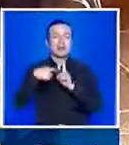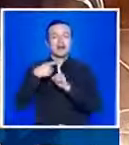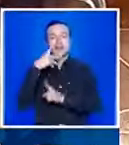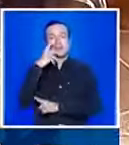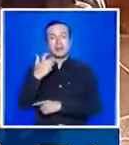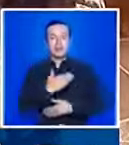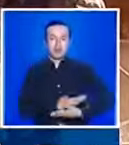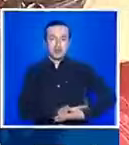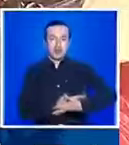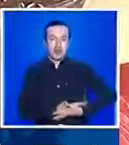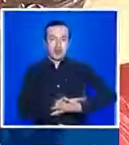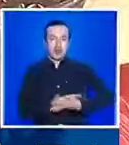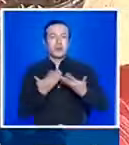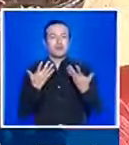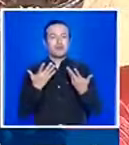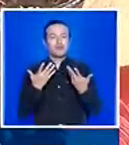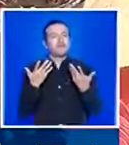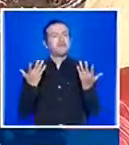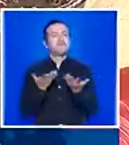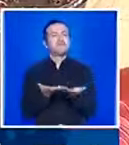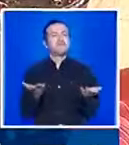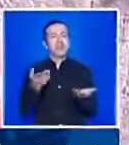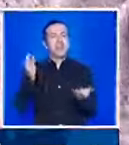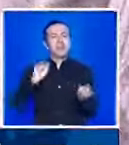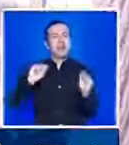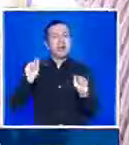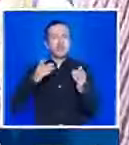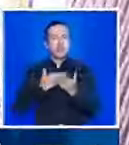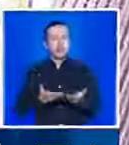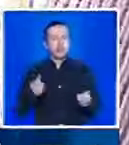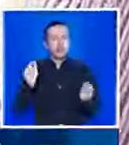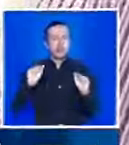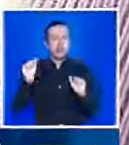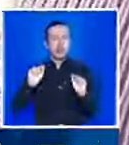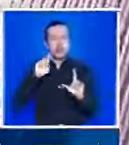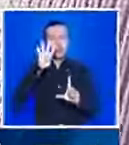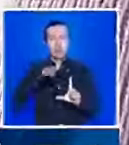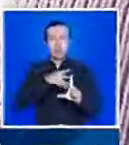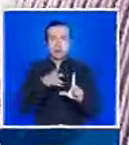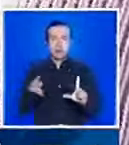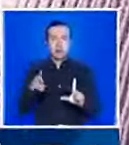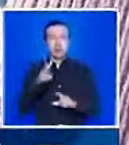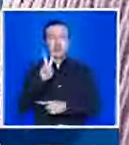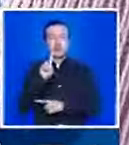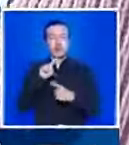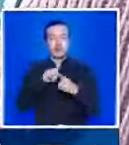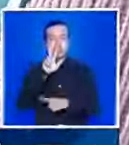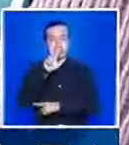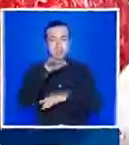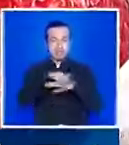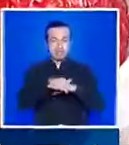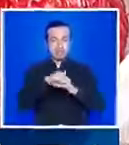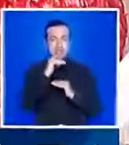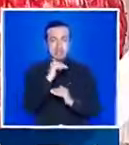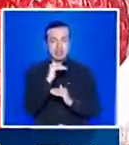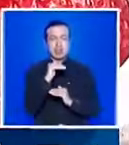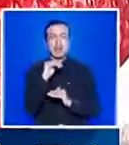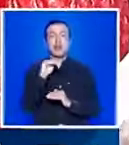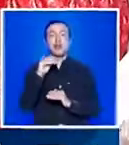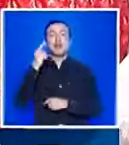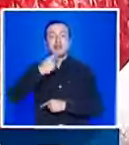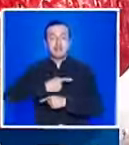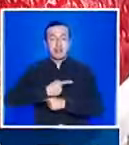los productos a un precio accesible, su horario de atención de 2 a 3 de la tarde. Los días